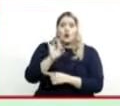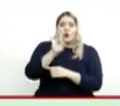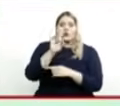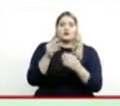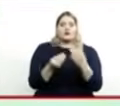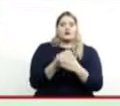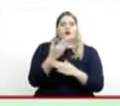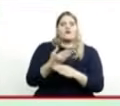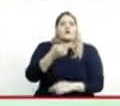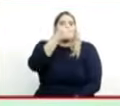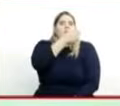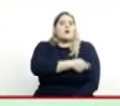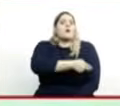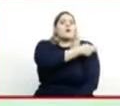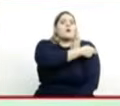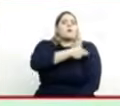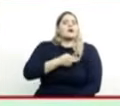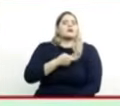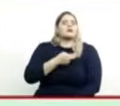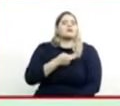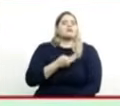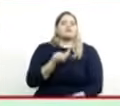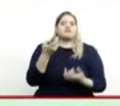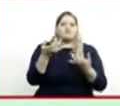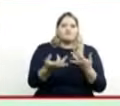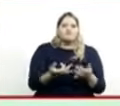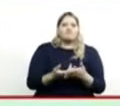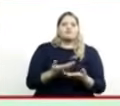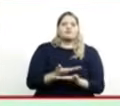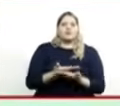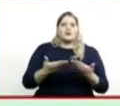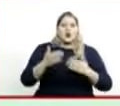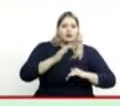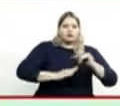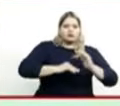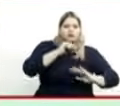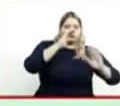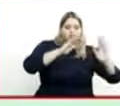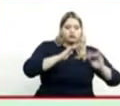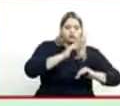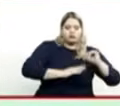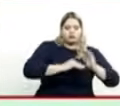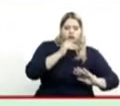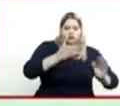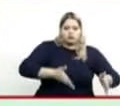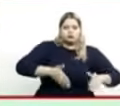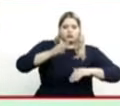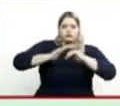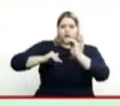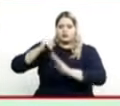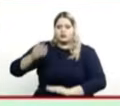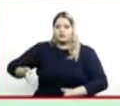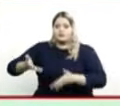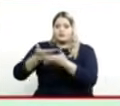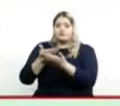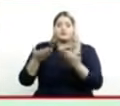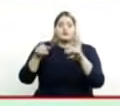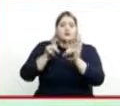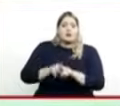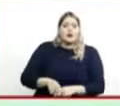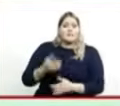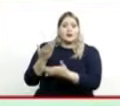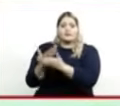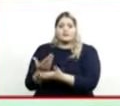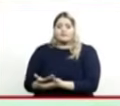proceso de construcción. Promoveremos la formación de más médicos especialistas a nivel nacional